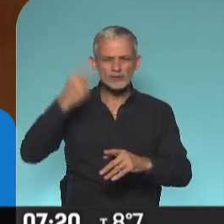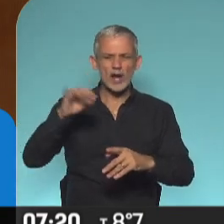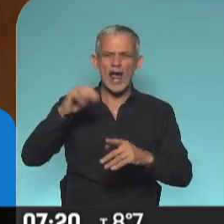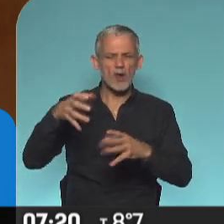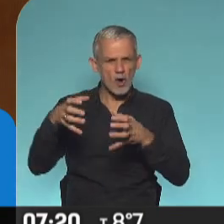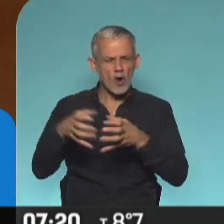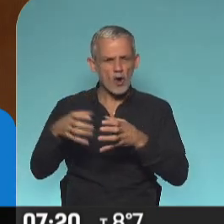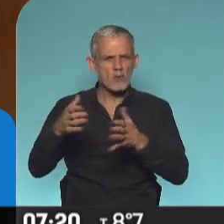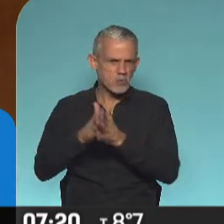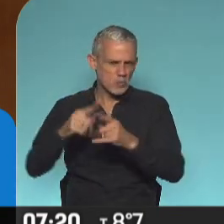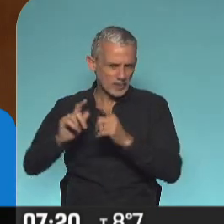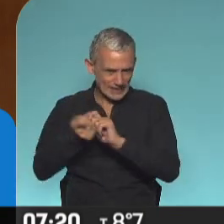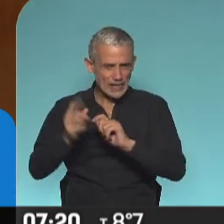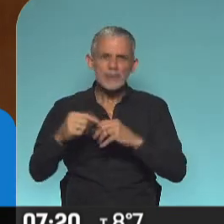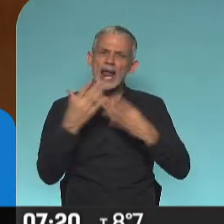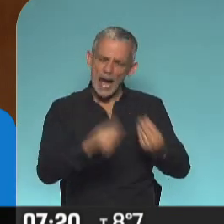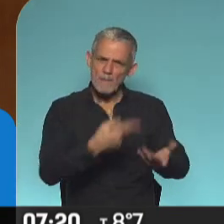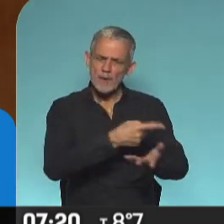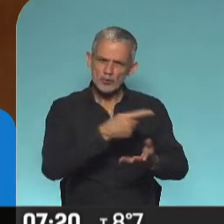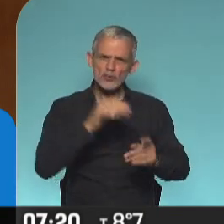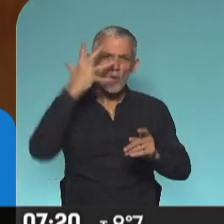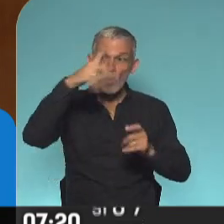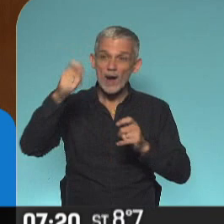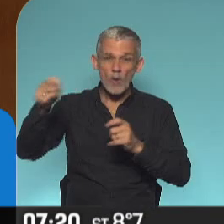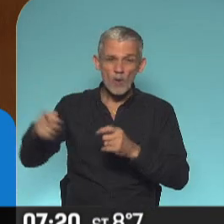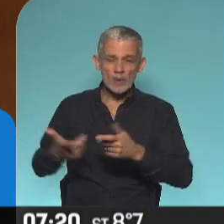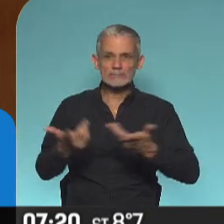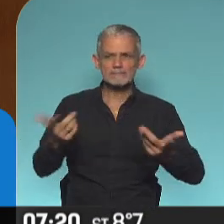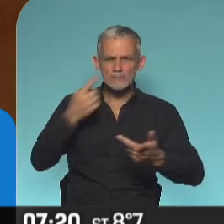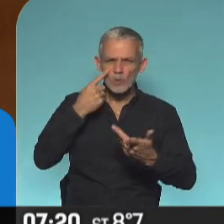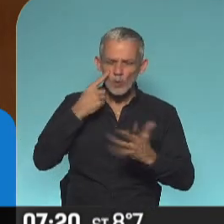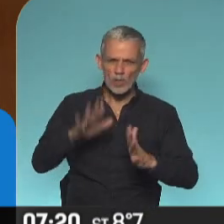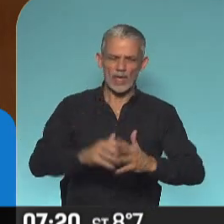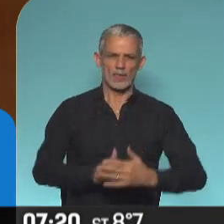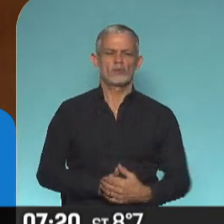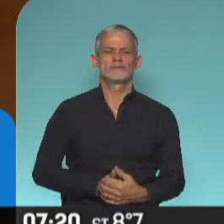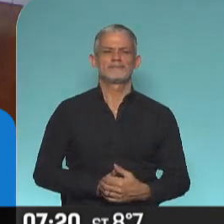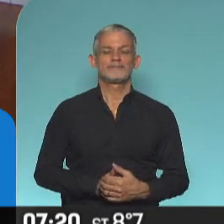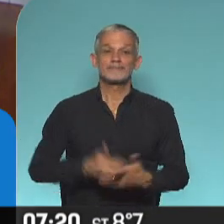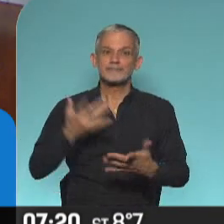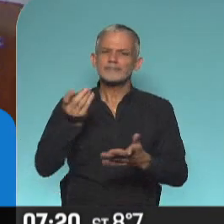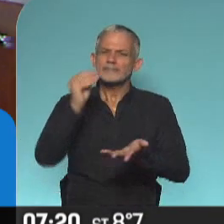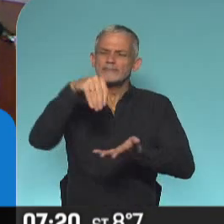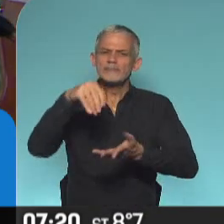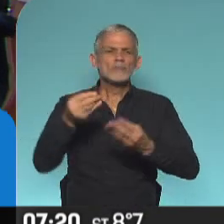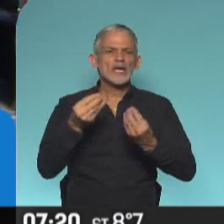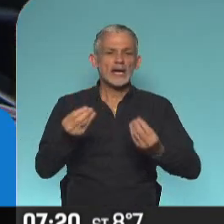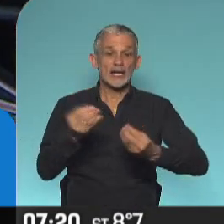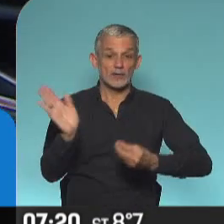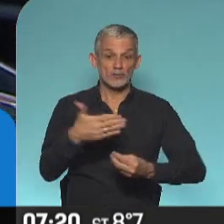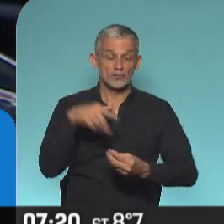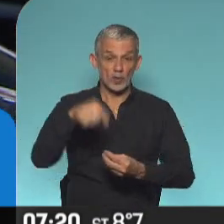oficialismo y de la oposición. Hay que prestar mucha atención a lo que está pasando con este caso en las redes sociales. Hay que agregar que mientras todo esto